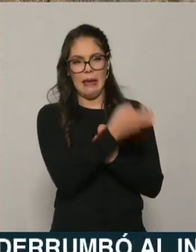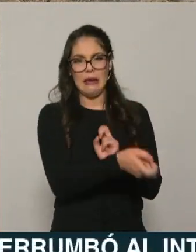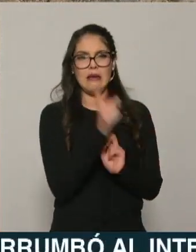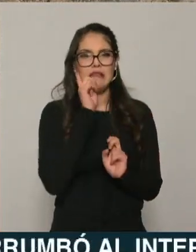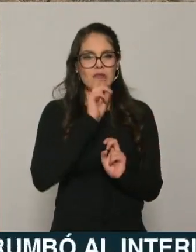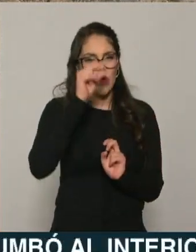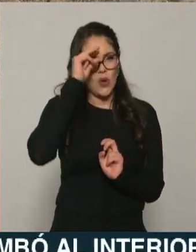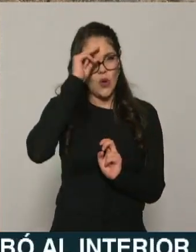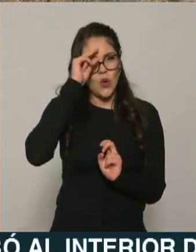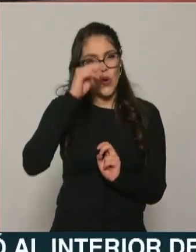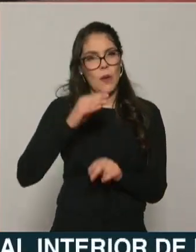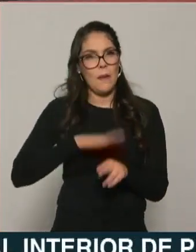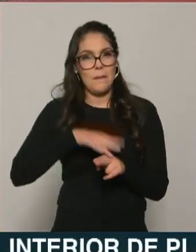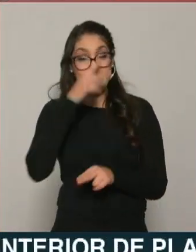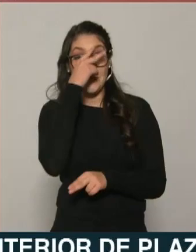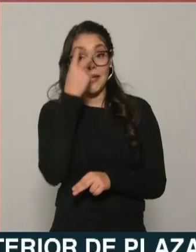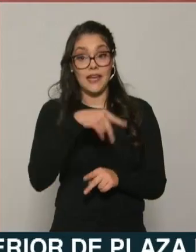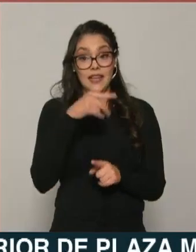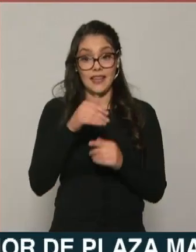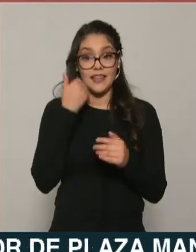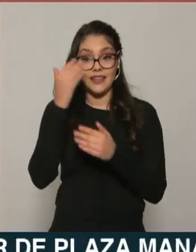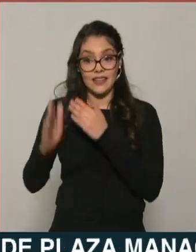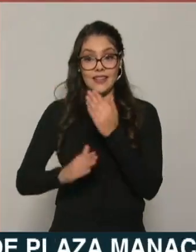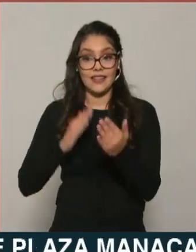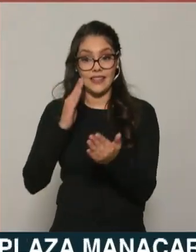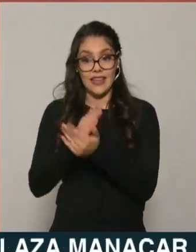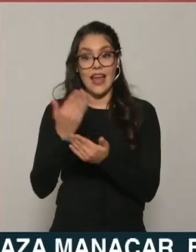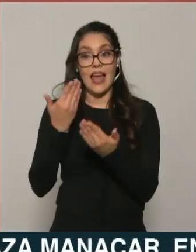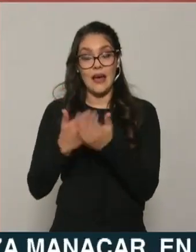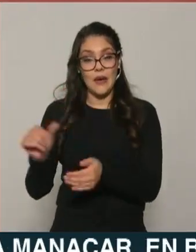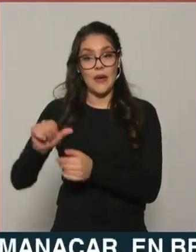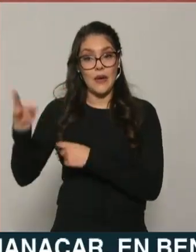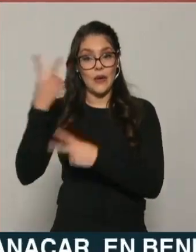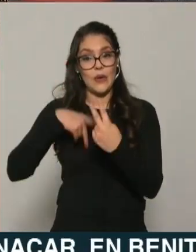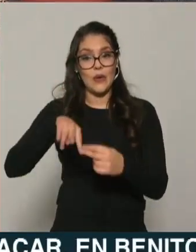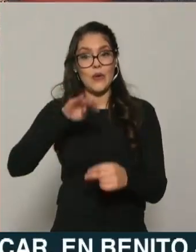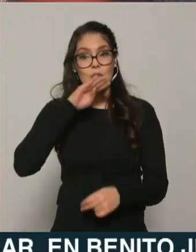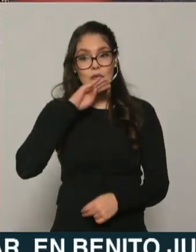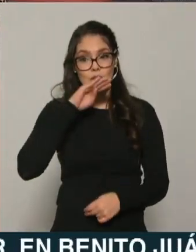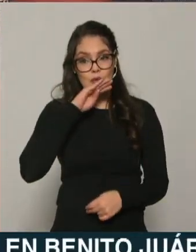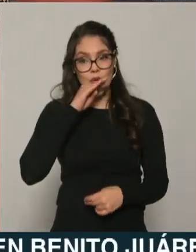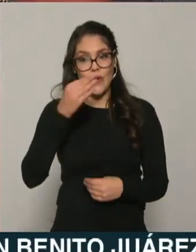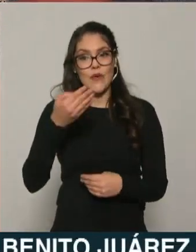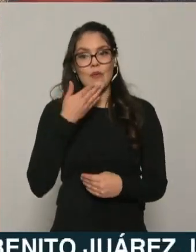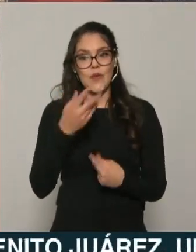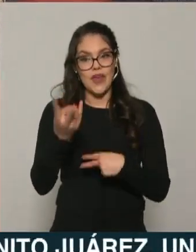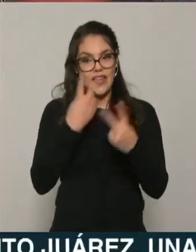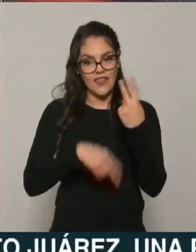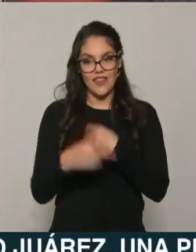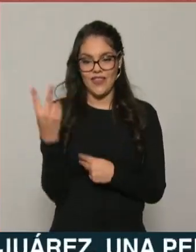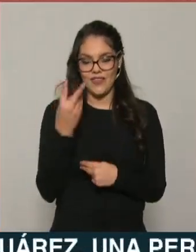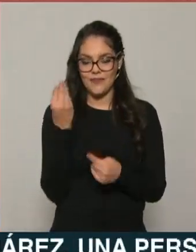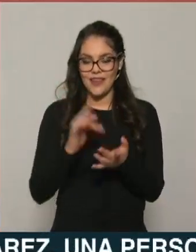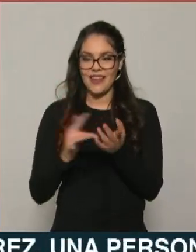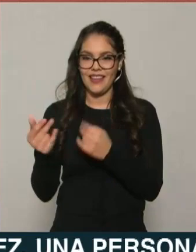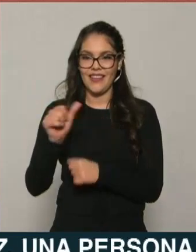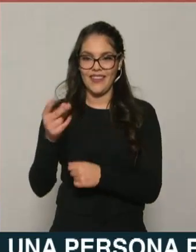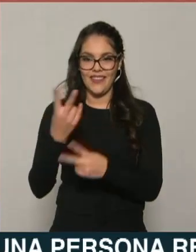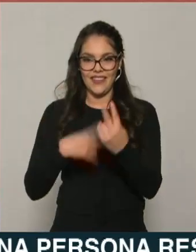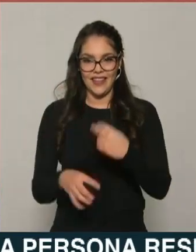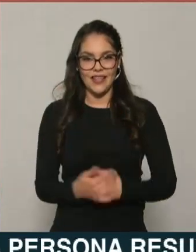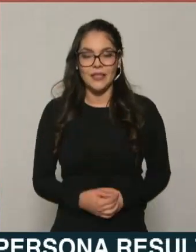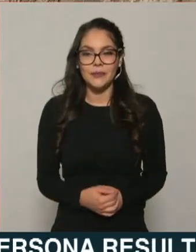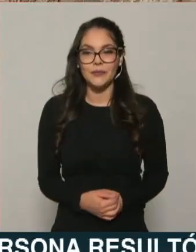que quiere ir a Marte, y en esta ocasión la acompaña también su madre, Nayeli Sánchez. Bienvenidas, muchísimas gracias a las dos por acompañarnos. Ay, muchas